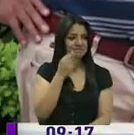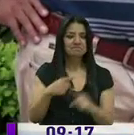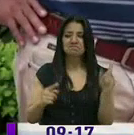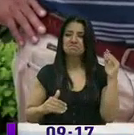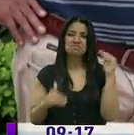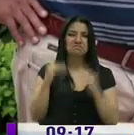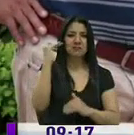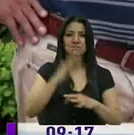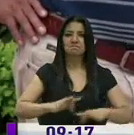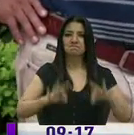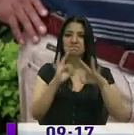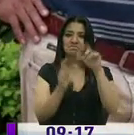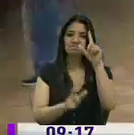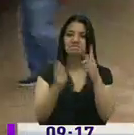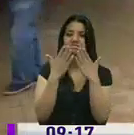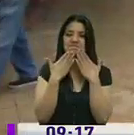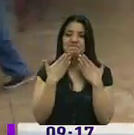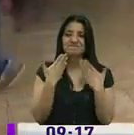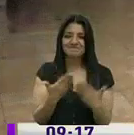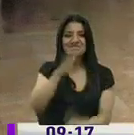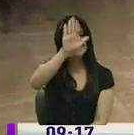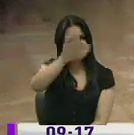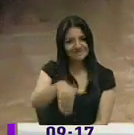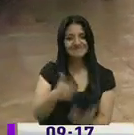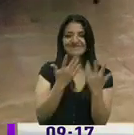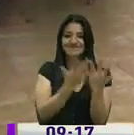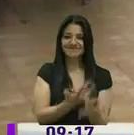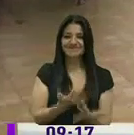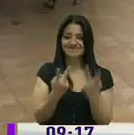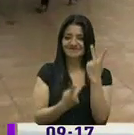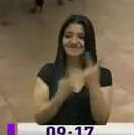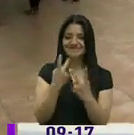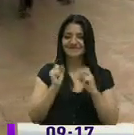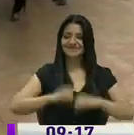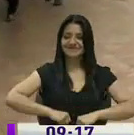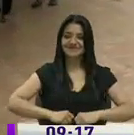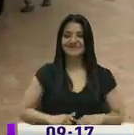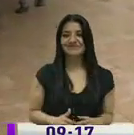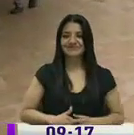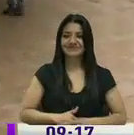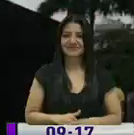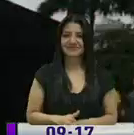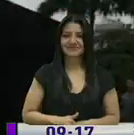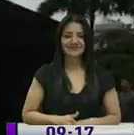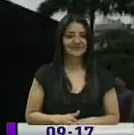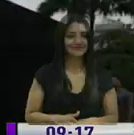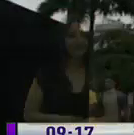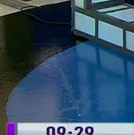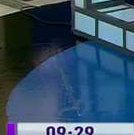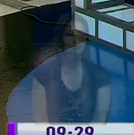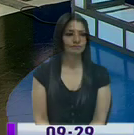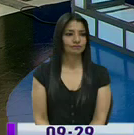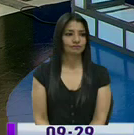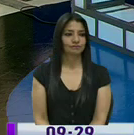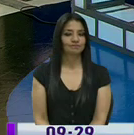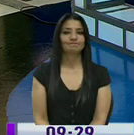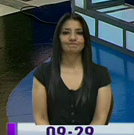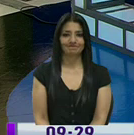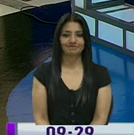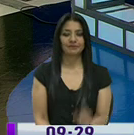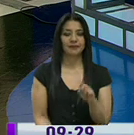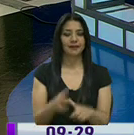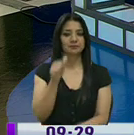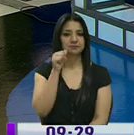todo la amabilidad de su gente los esperan con la realización de marco ruiz informó sara nato para que nos